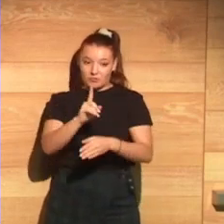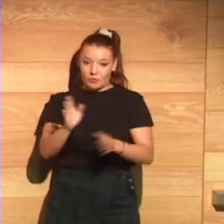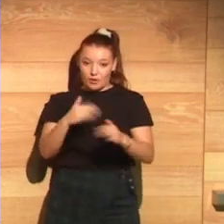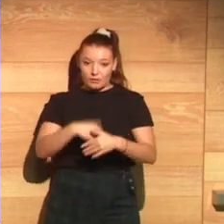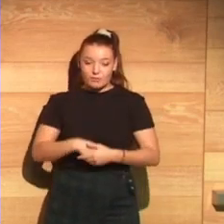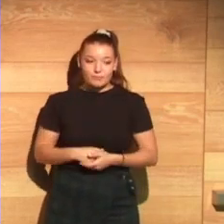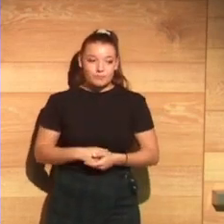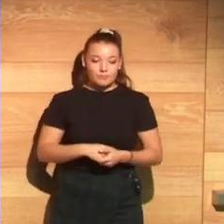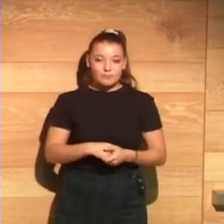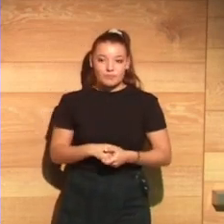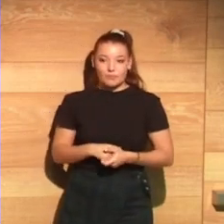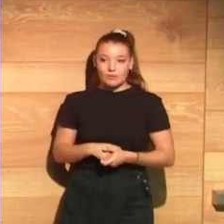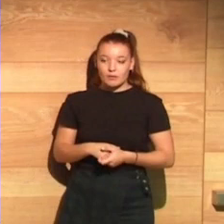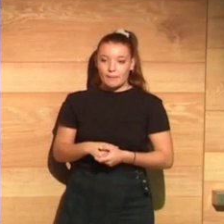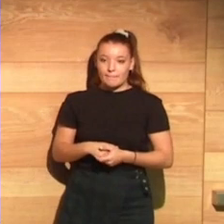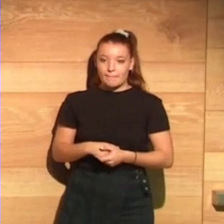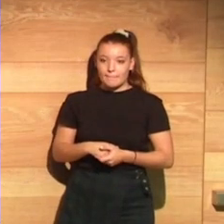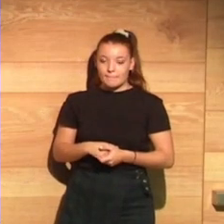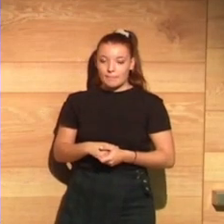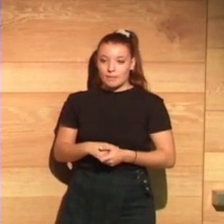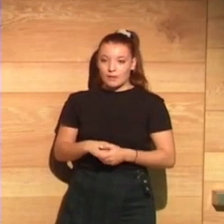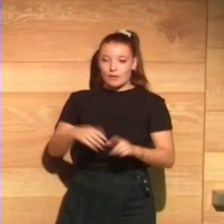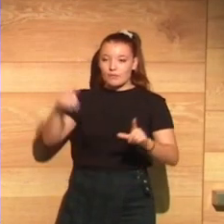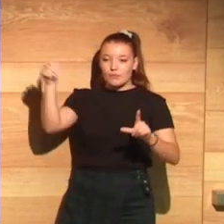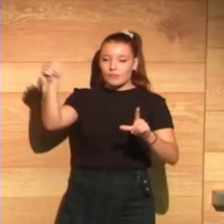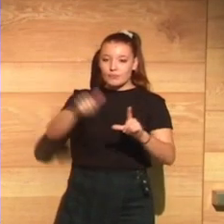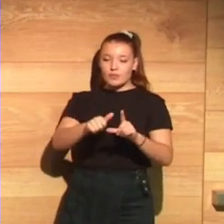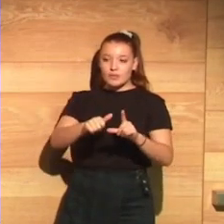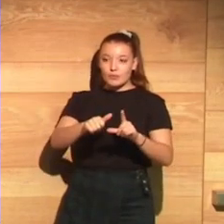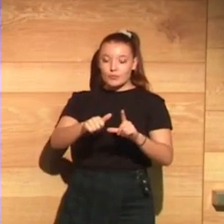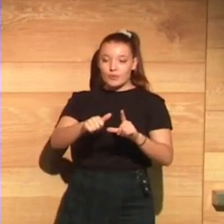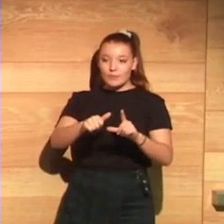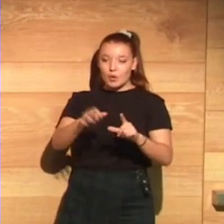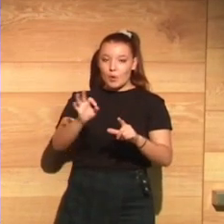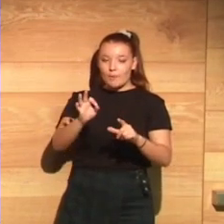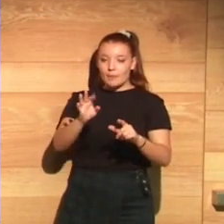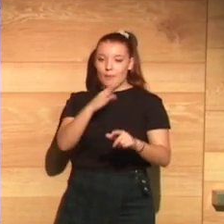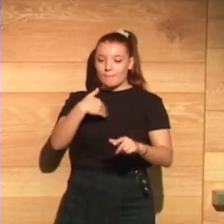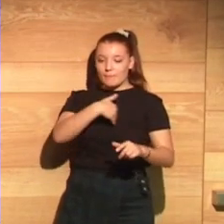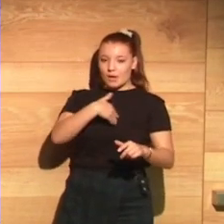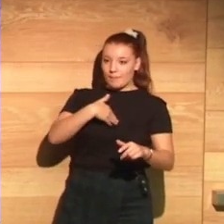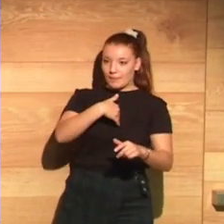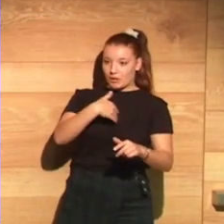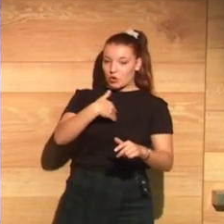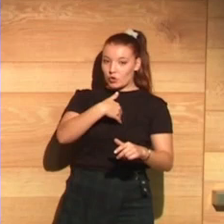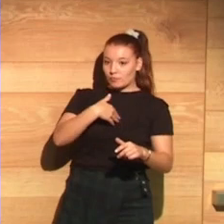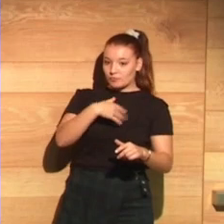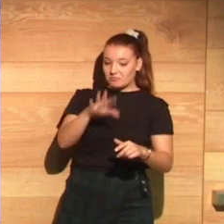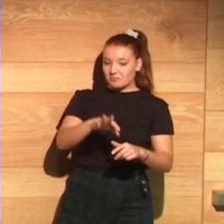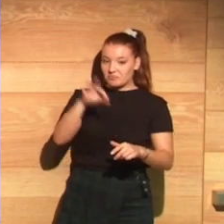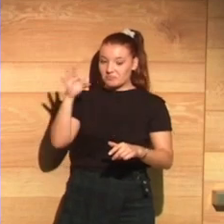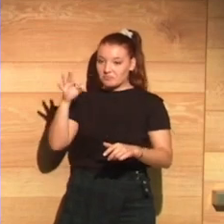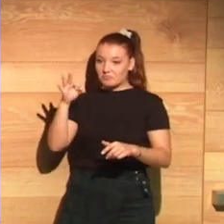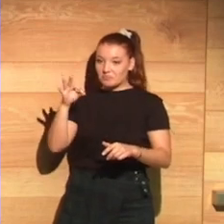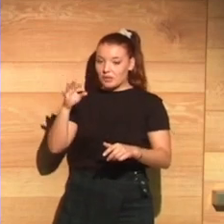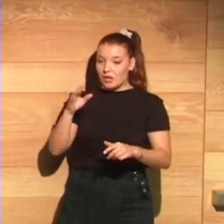sin embargo, lo que me gusta también es que tú sí que hablas de lo que suponía cada película para ella, lo que suponía cada